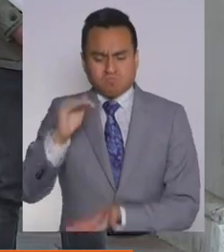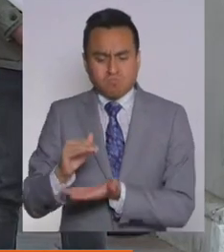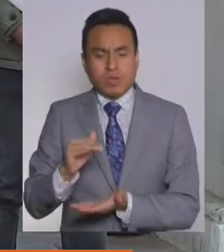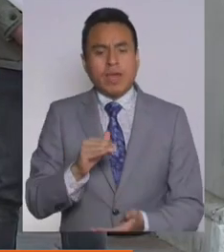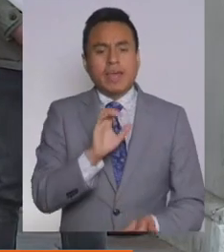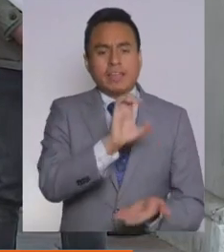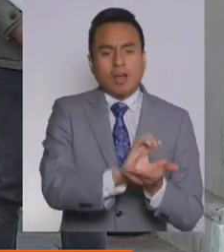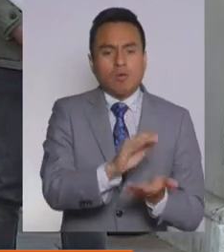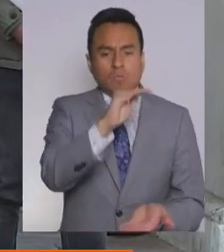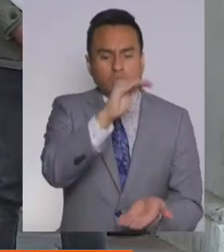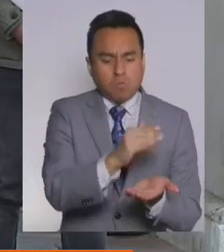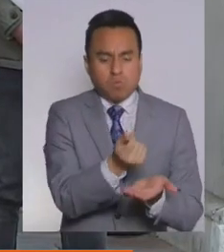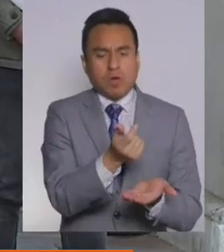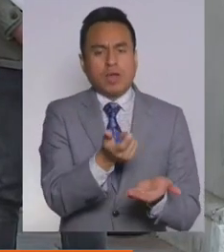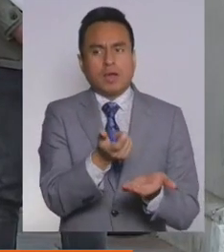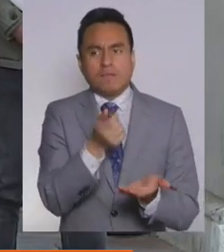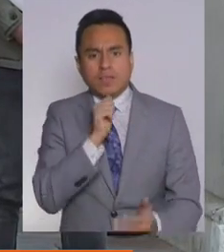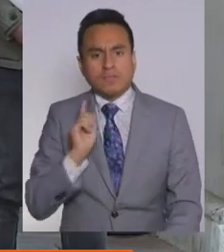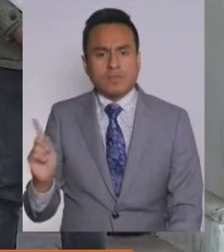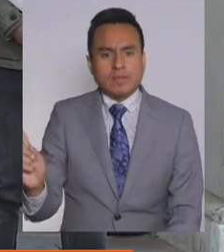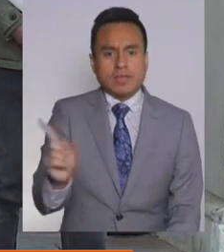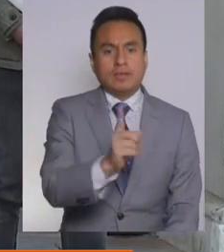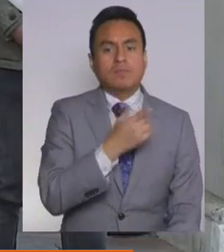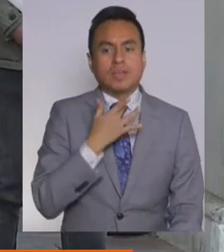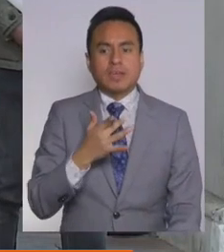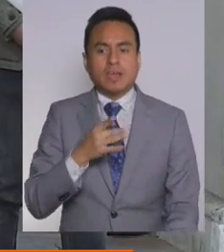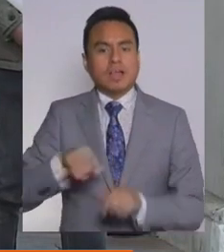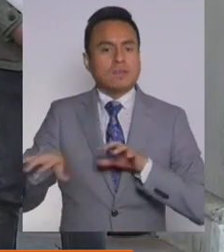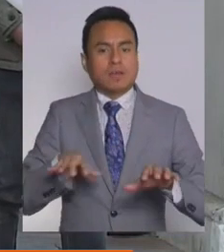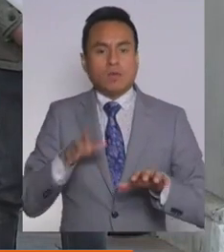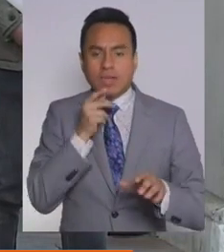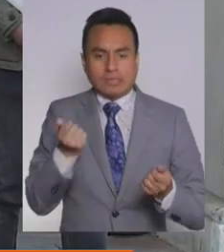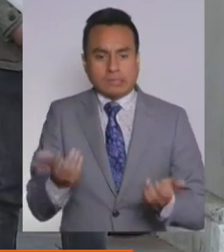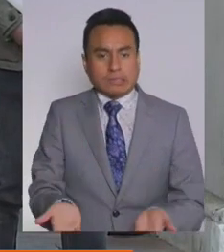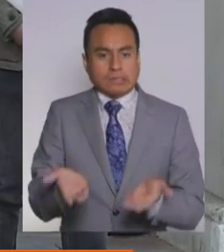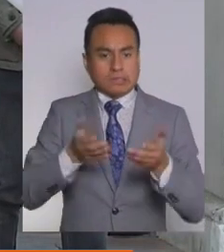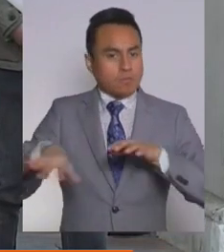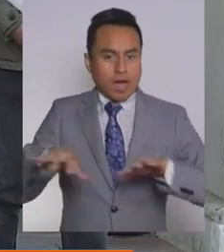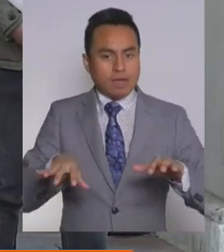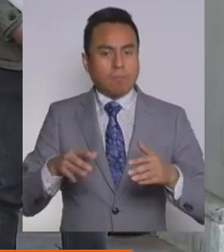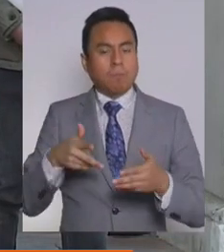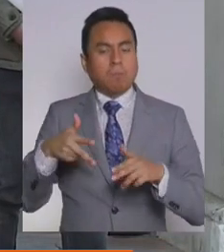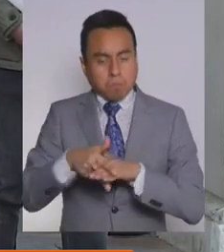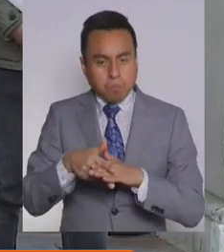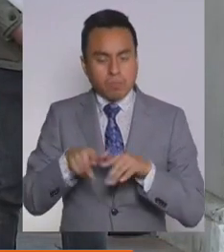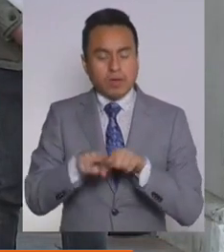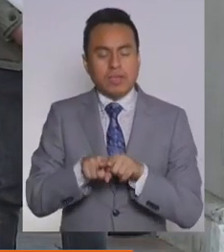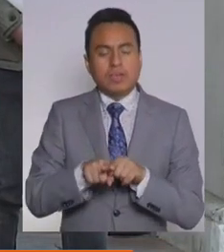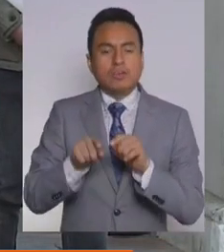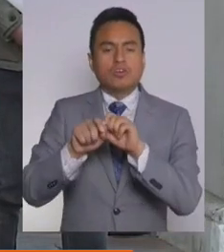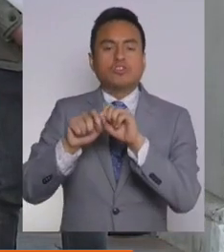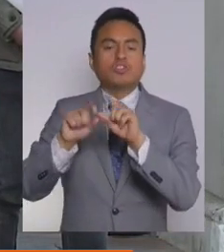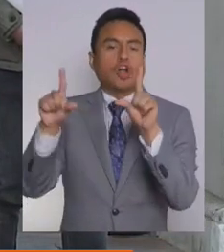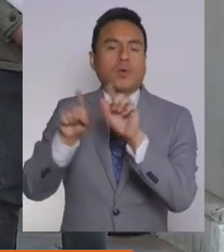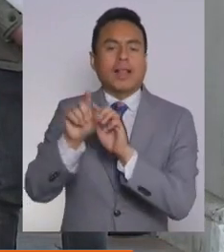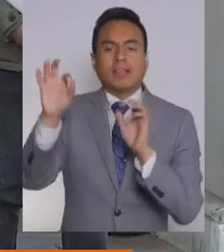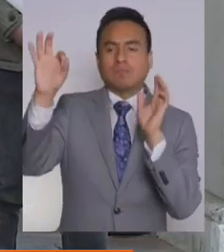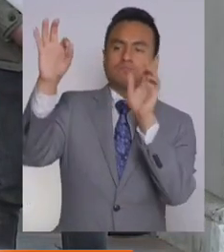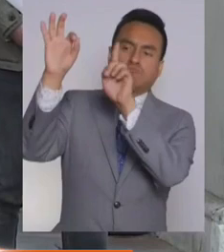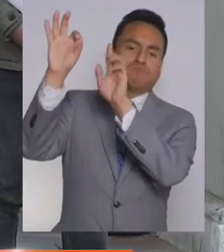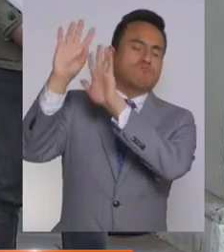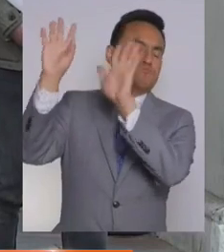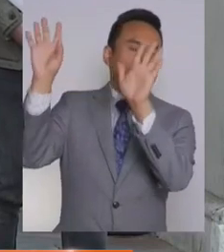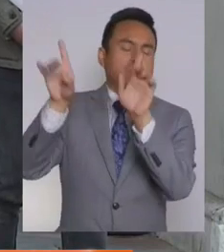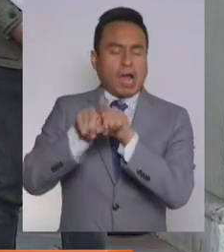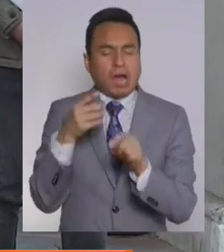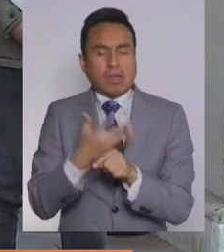falten recursos, a todos nos faltan recursos, porque no ha habido actividad. Y eso es tapar el sol con el dedo, pensar que pueden